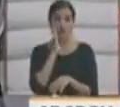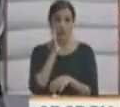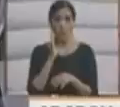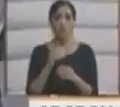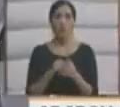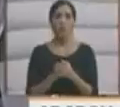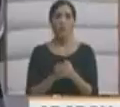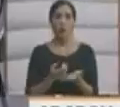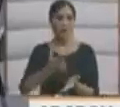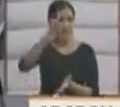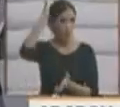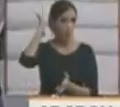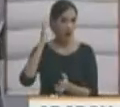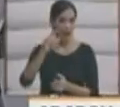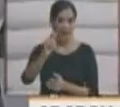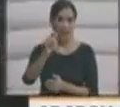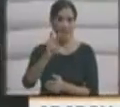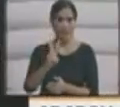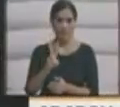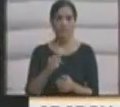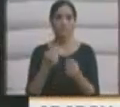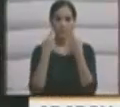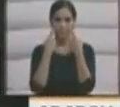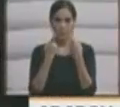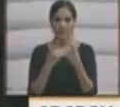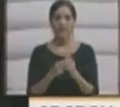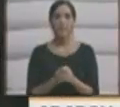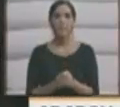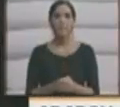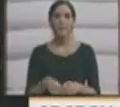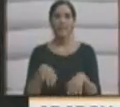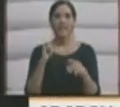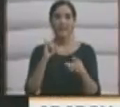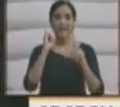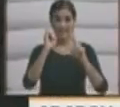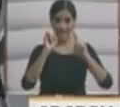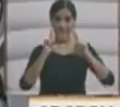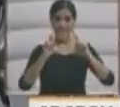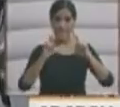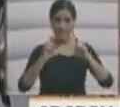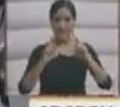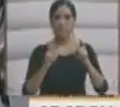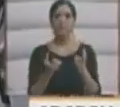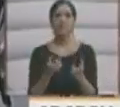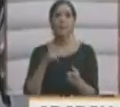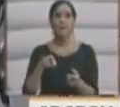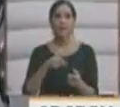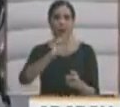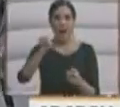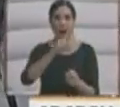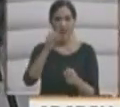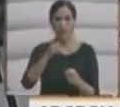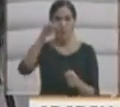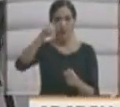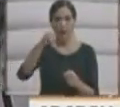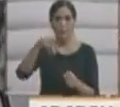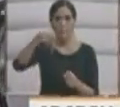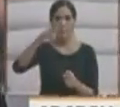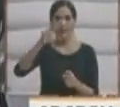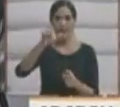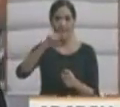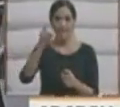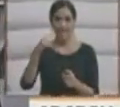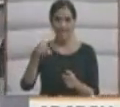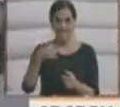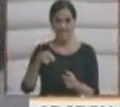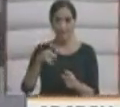Iguana TV, nos están viendo también a través de InstaLive, Instagram, a través de mi cuenta, @mperespirela, y aquellos que nos están